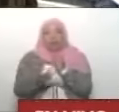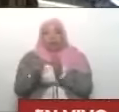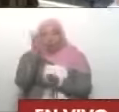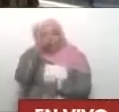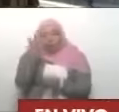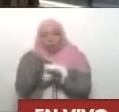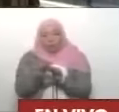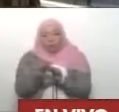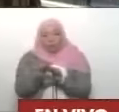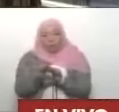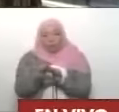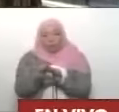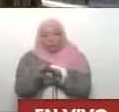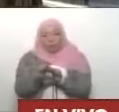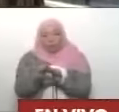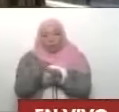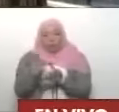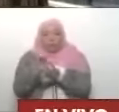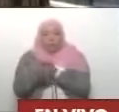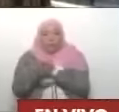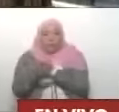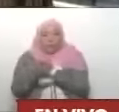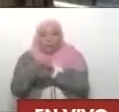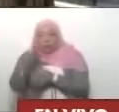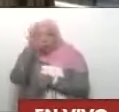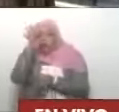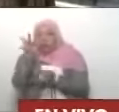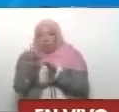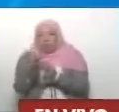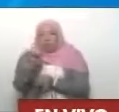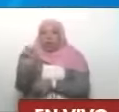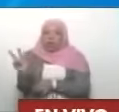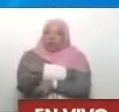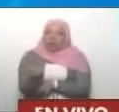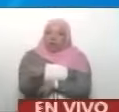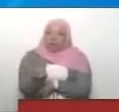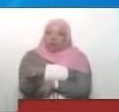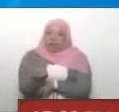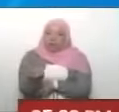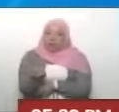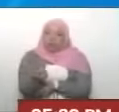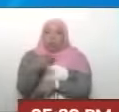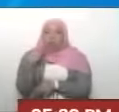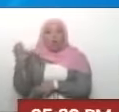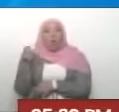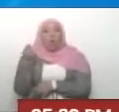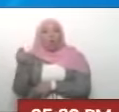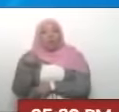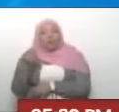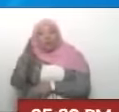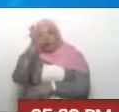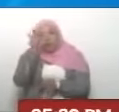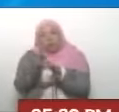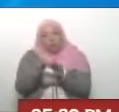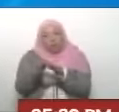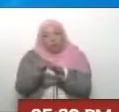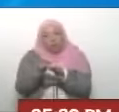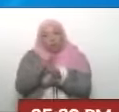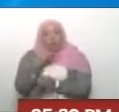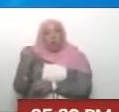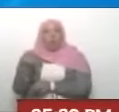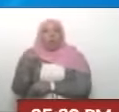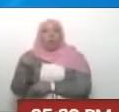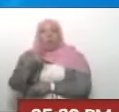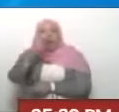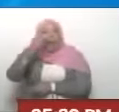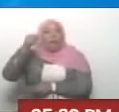¿Ah? Mano tengo fe. Tengo fe en Venezuela, tengo fe en la juventud, tengo fe en ustedes, en los